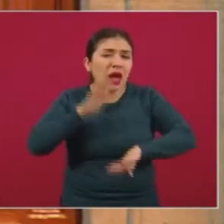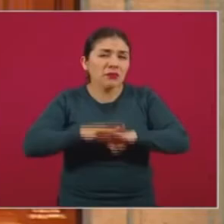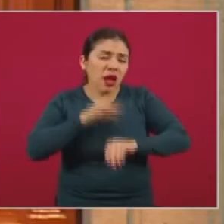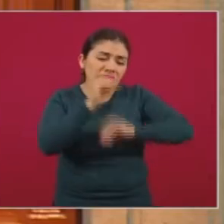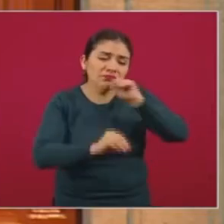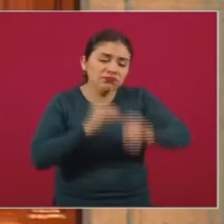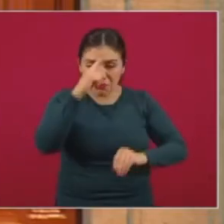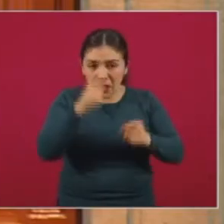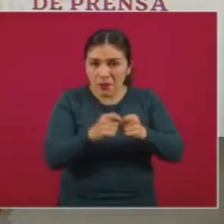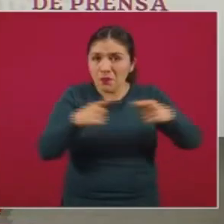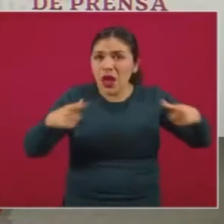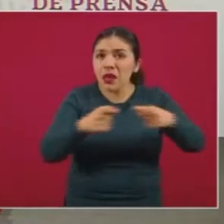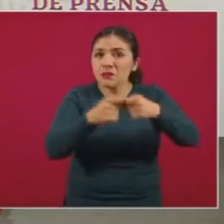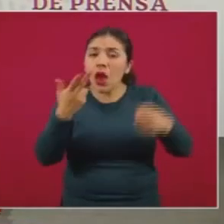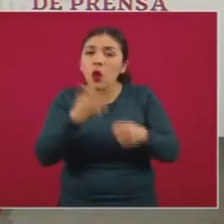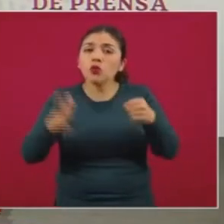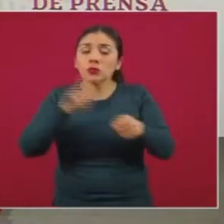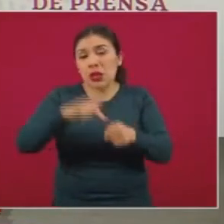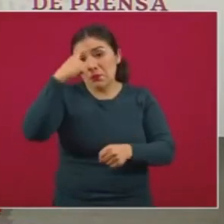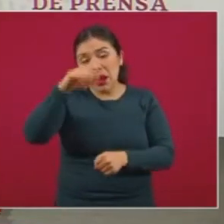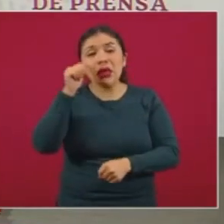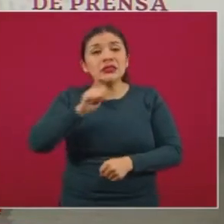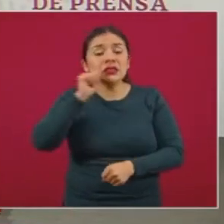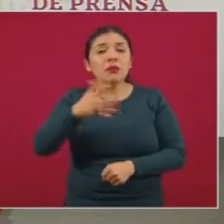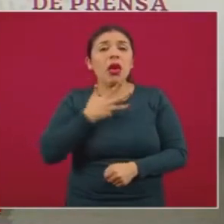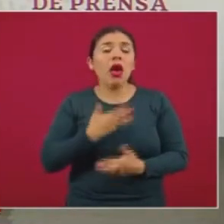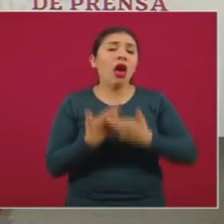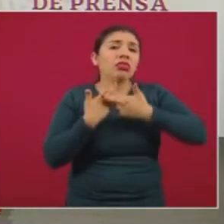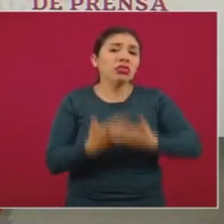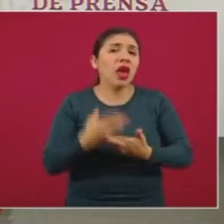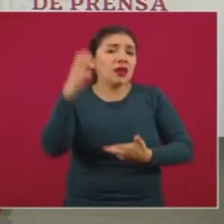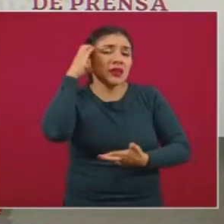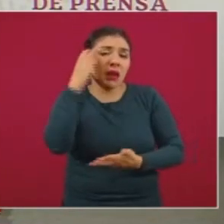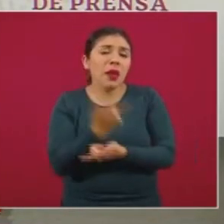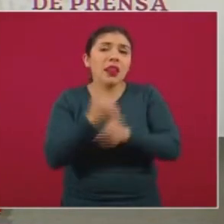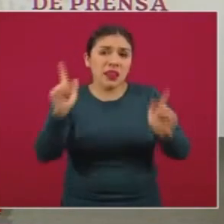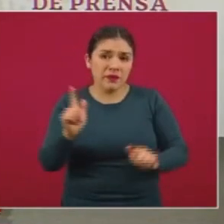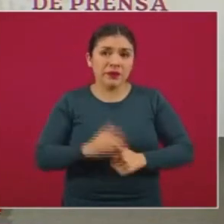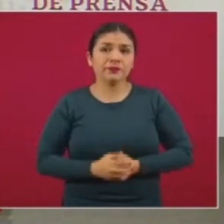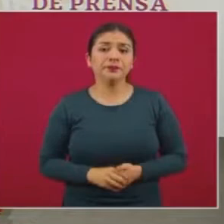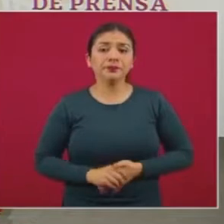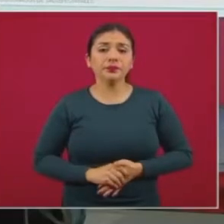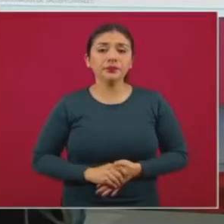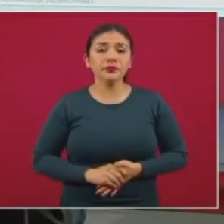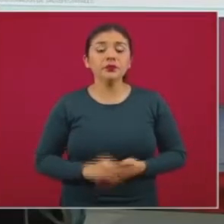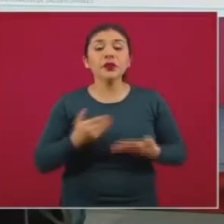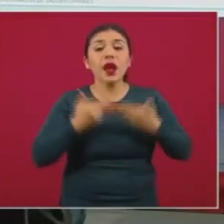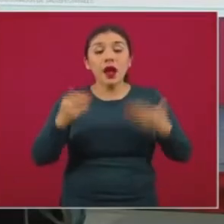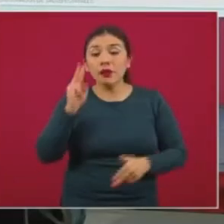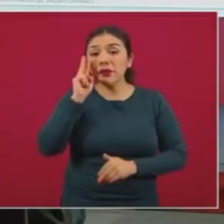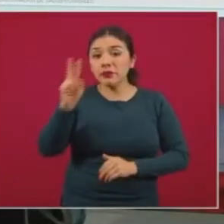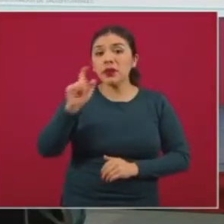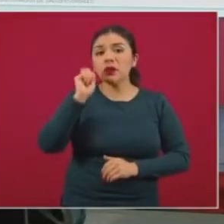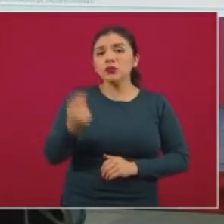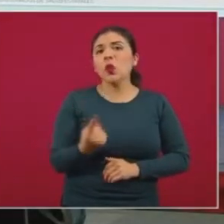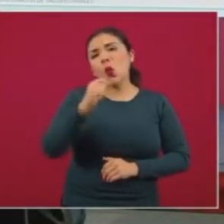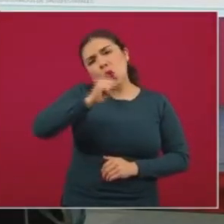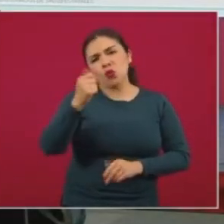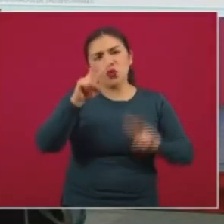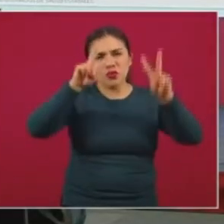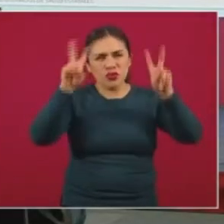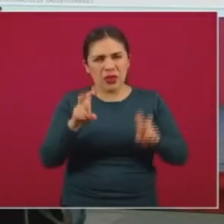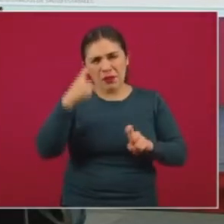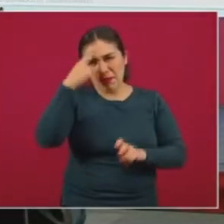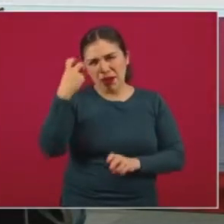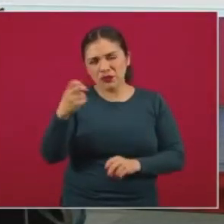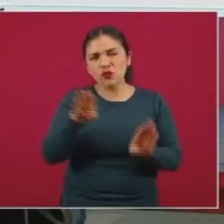reconversión para poder siempre tener camas disponibles. Vamos a presentar un elemento más para efectos